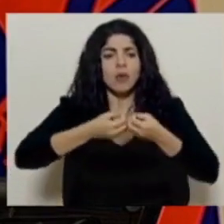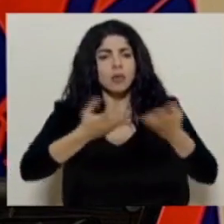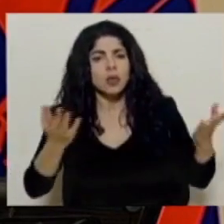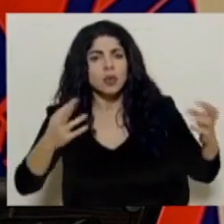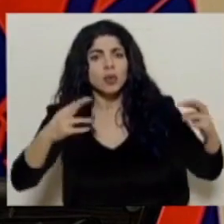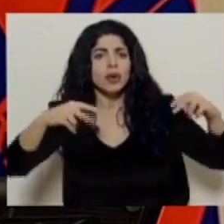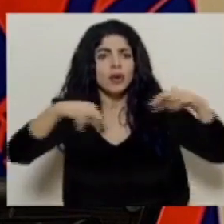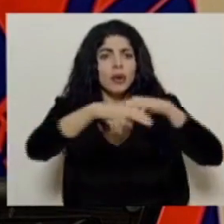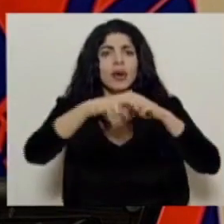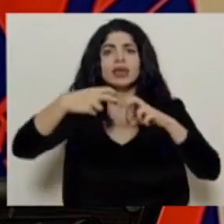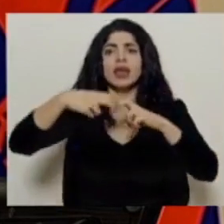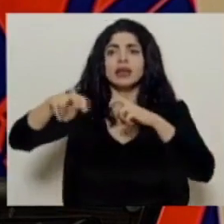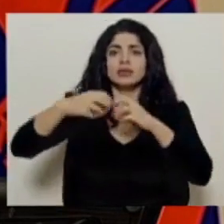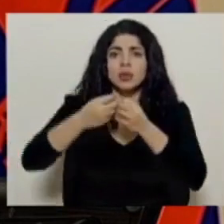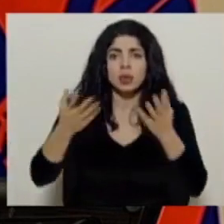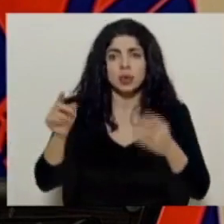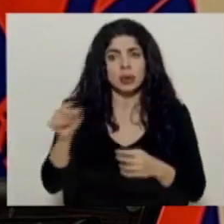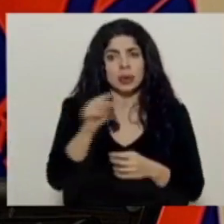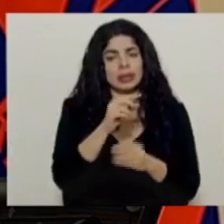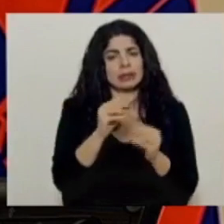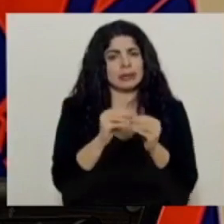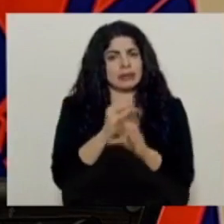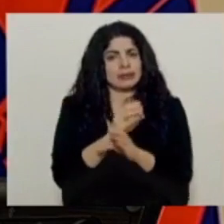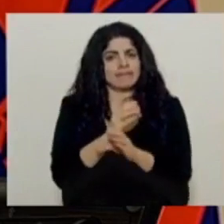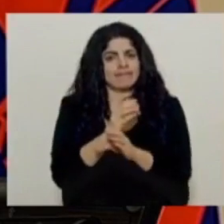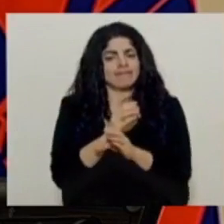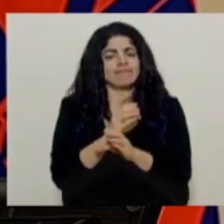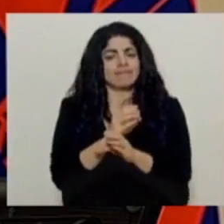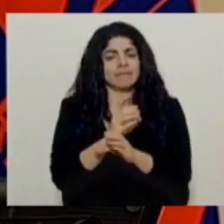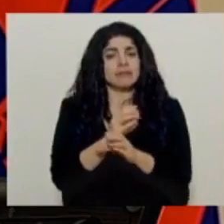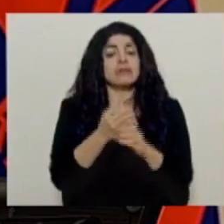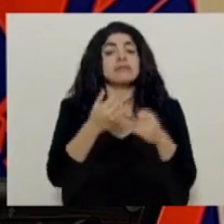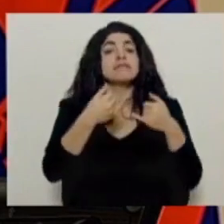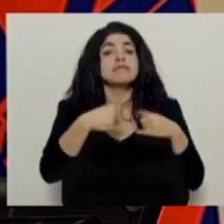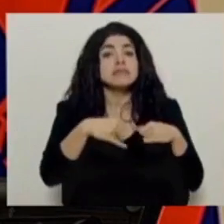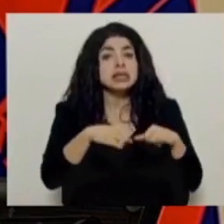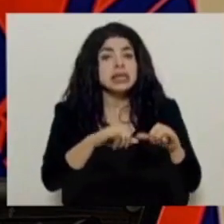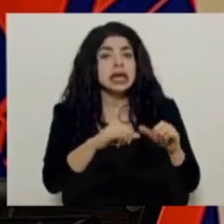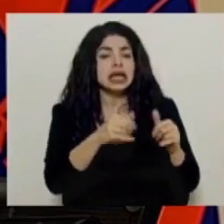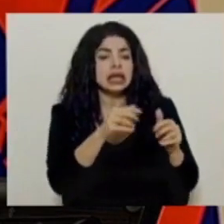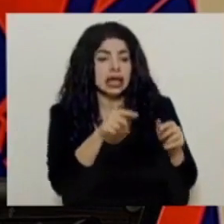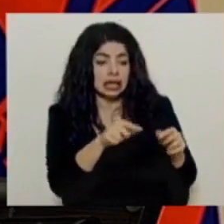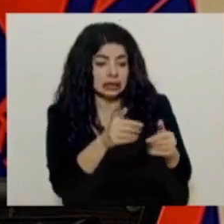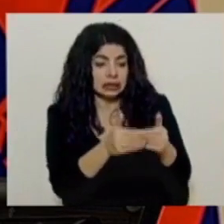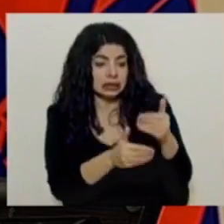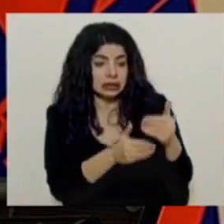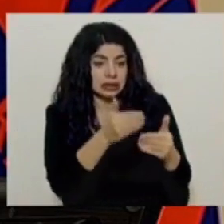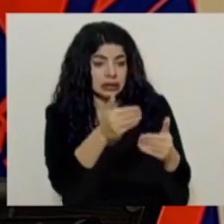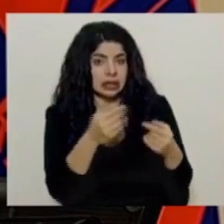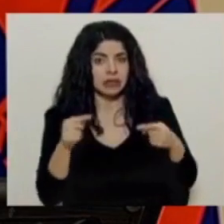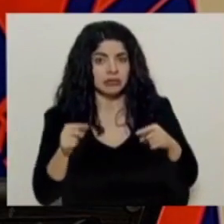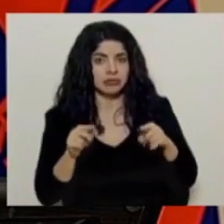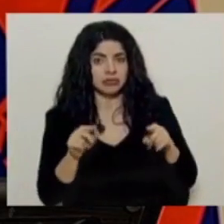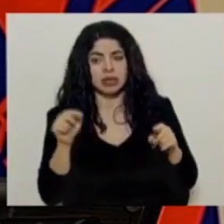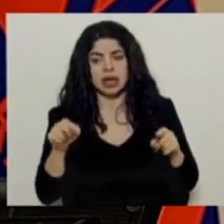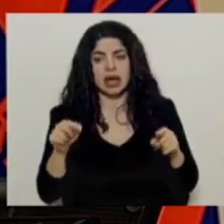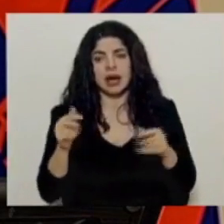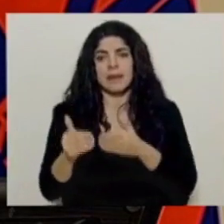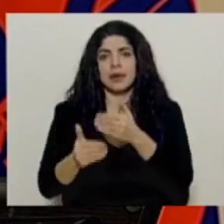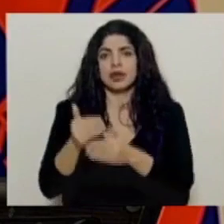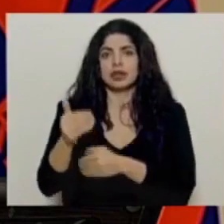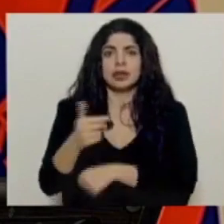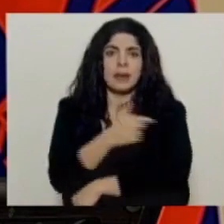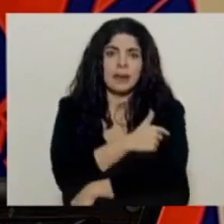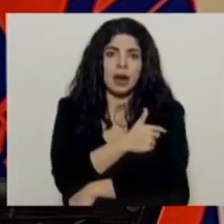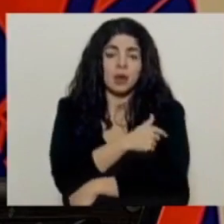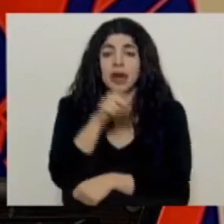el transporte público. Esto mientras logramos seguir avanzando en el proceso de